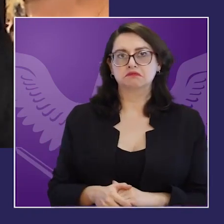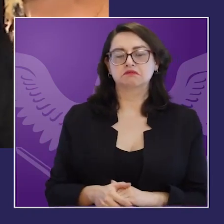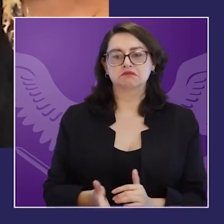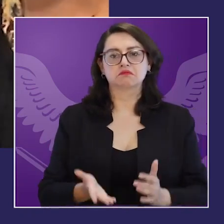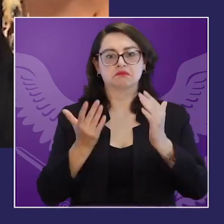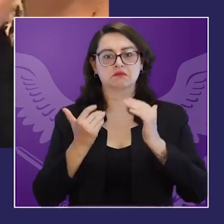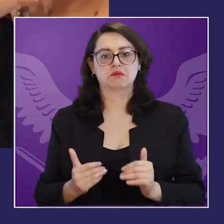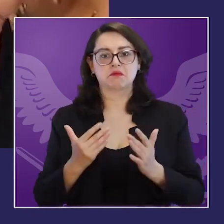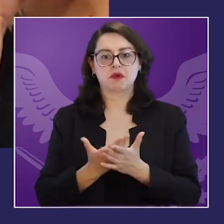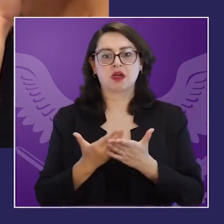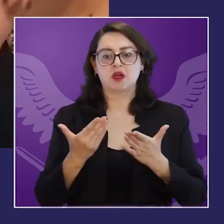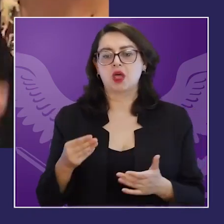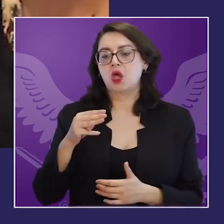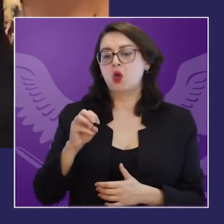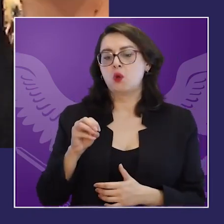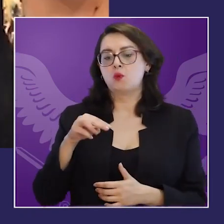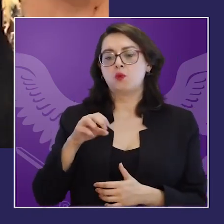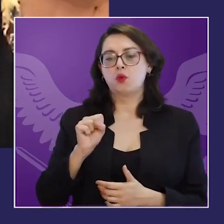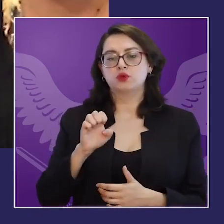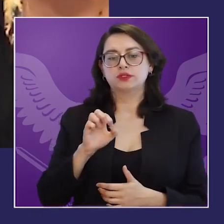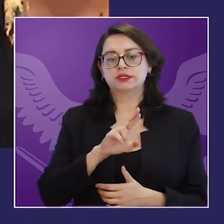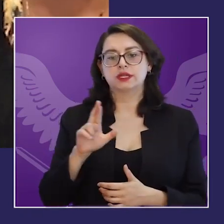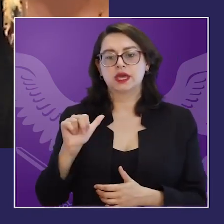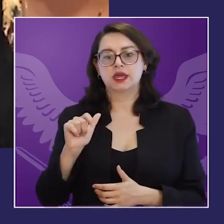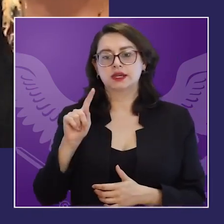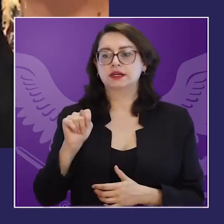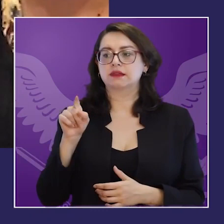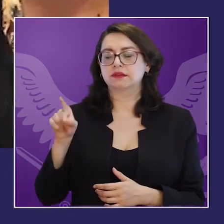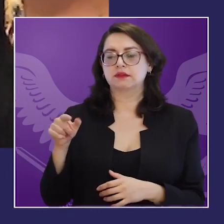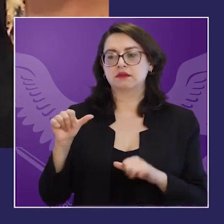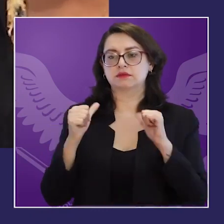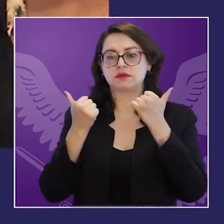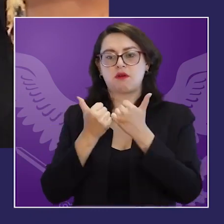acá con Montserrat, que nos acompaña de la Casa del Encuentro,